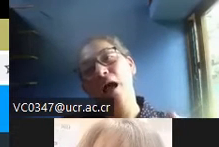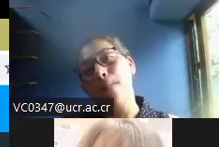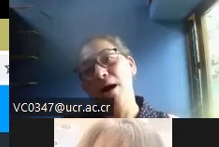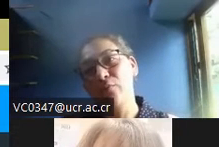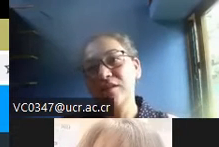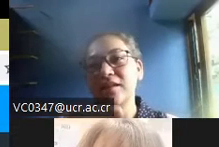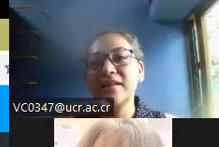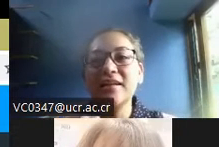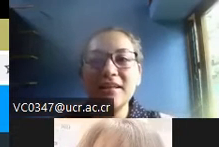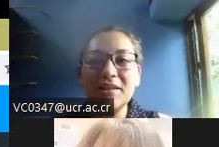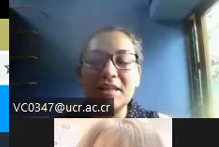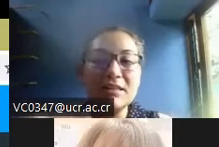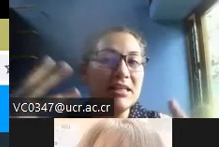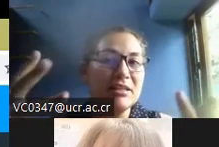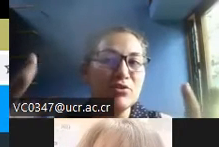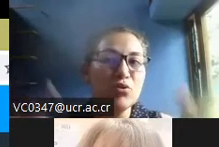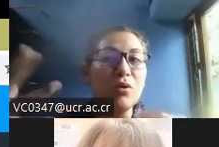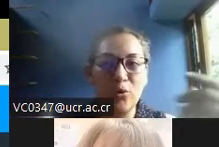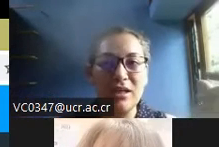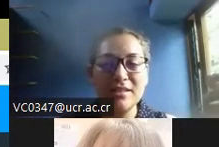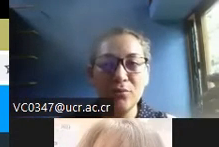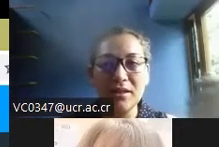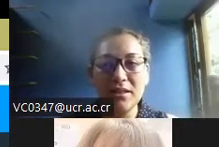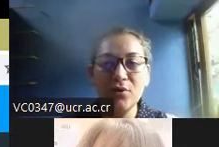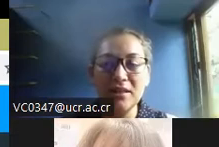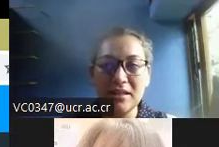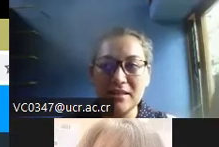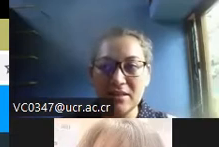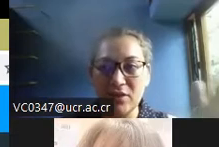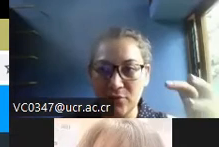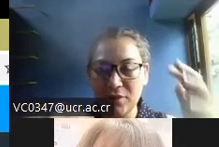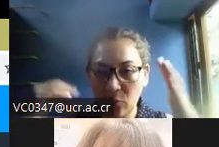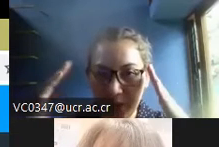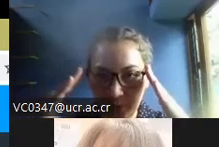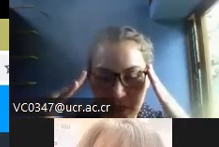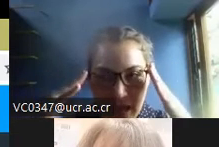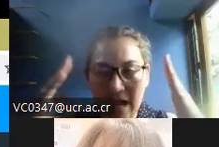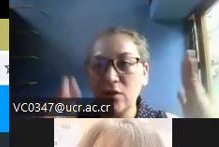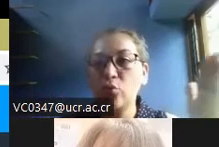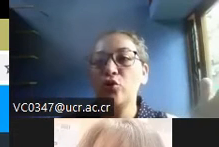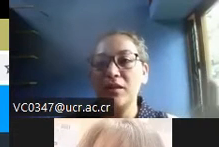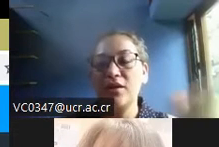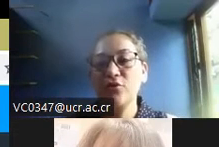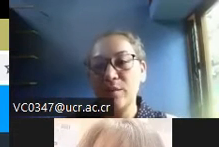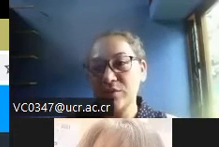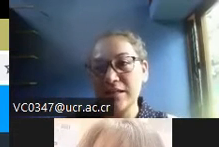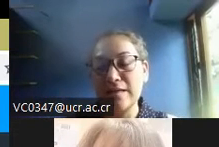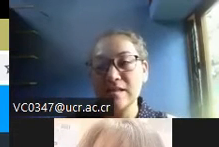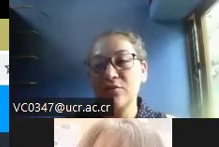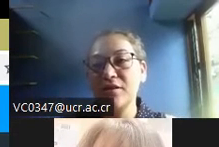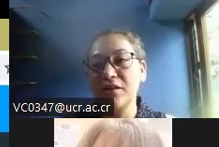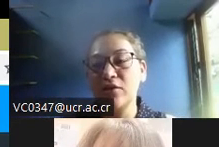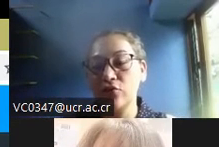final vamos a tratar de descubrir cuál es el objetivo que tiene este video. ¿De acuerdo? Hay algunos videos,